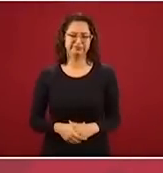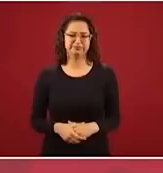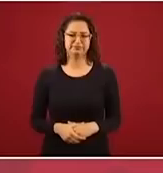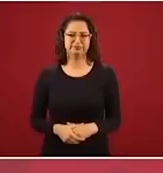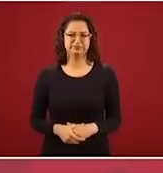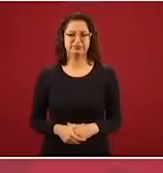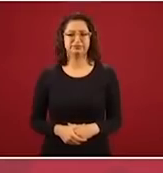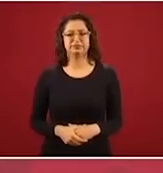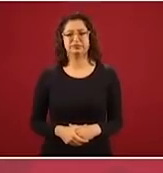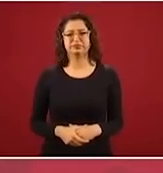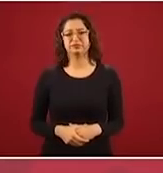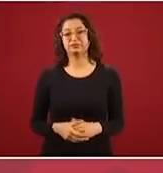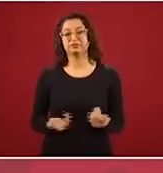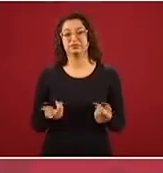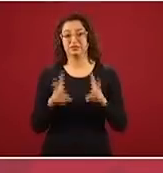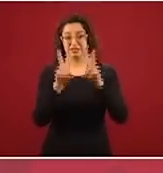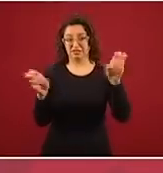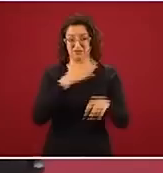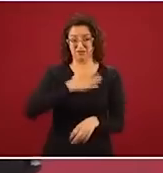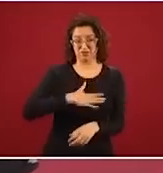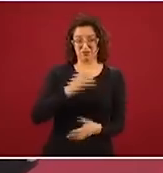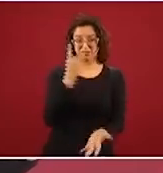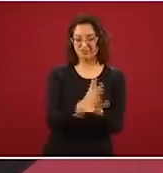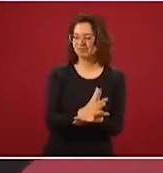No es solo un asunto de justicia.